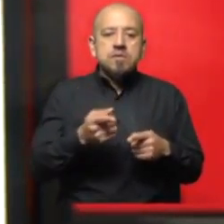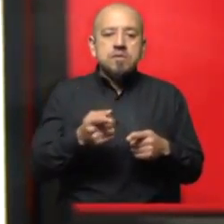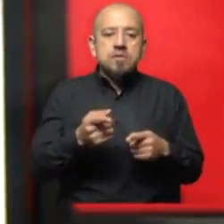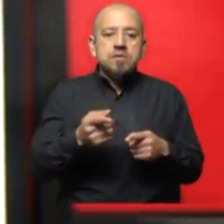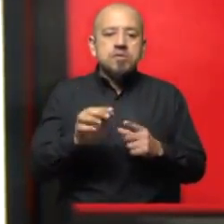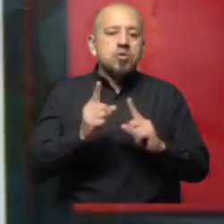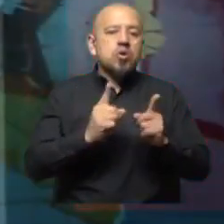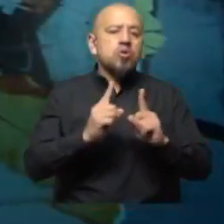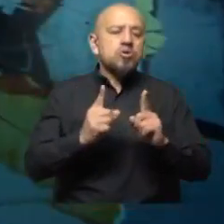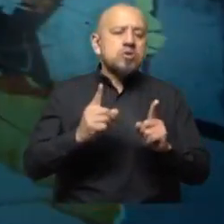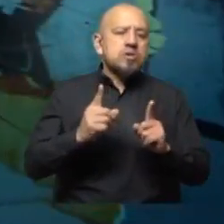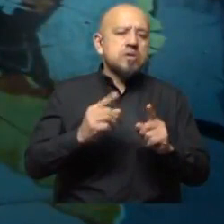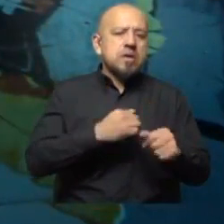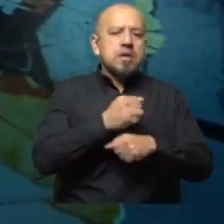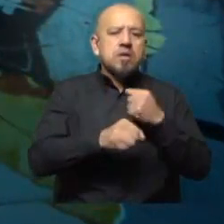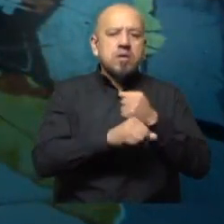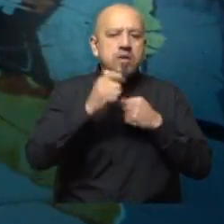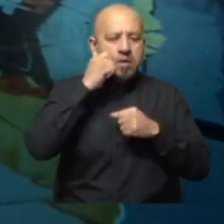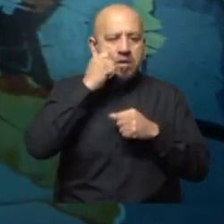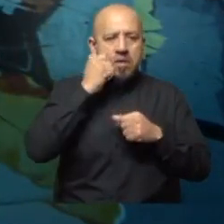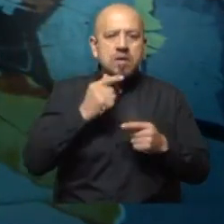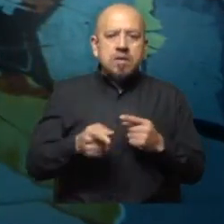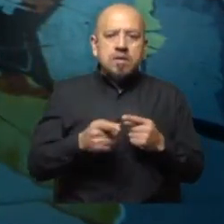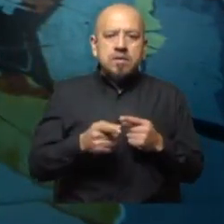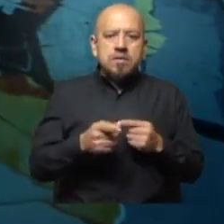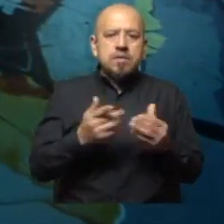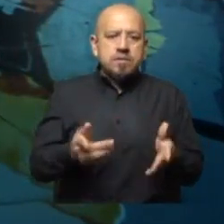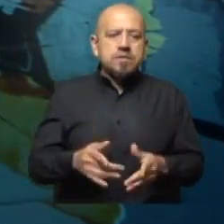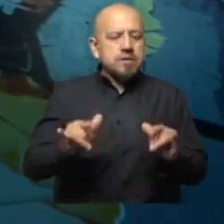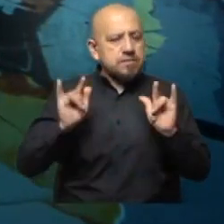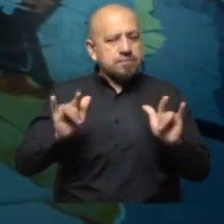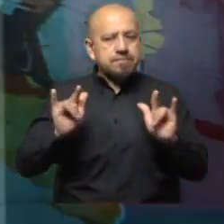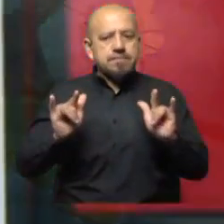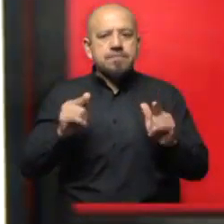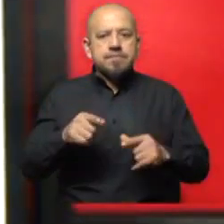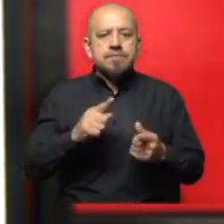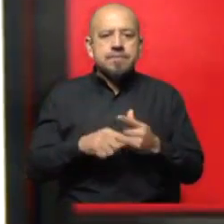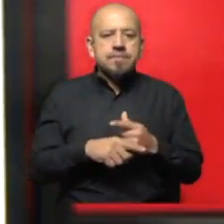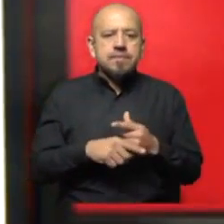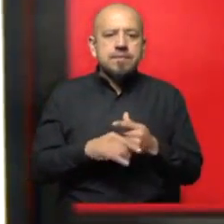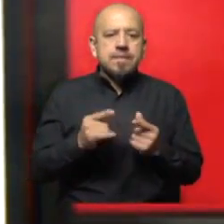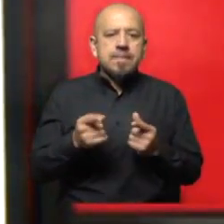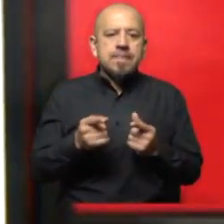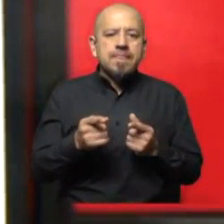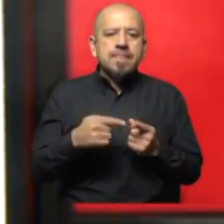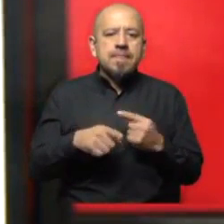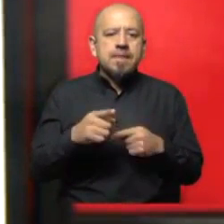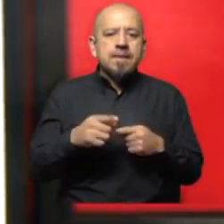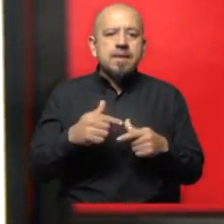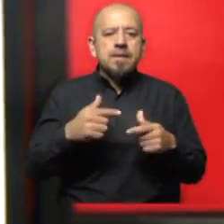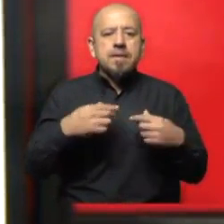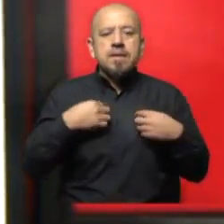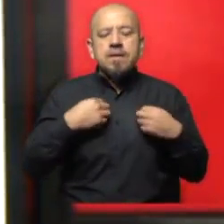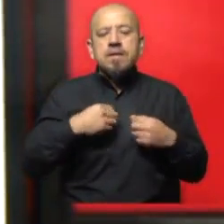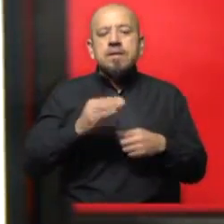11 años ya estaba ya el del rock and roll me estaba invadiendo con la primera de pantera